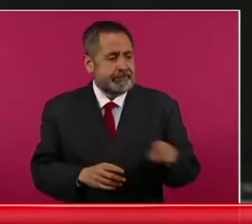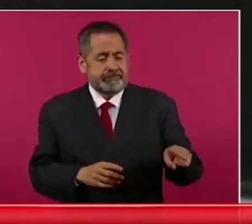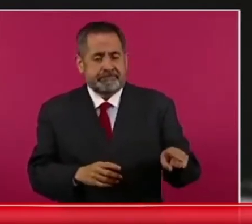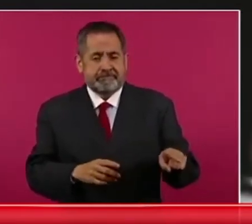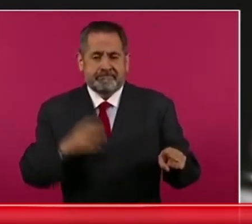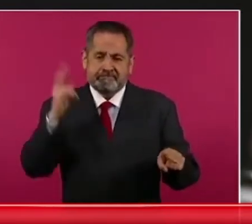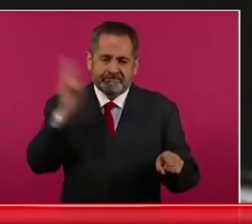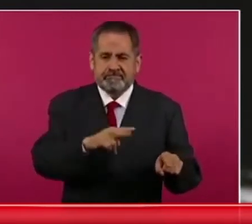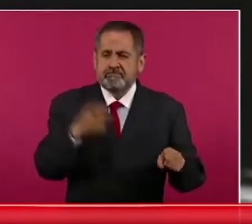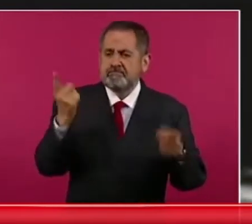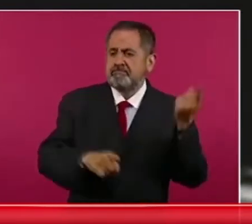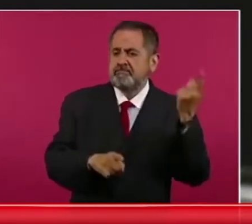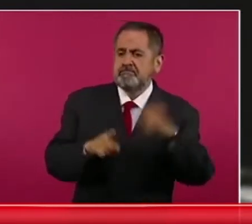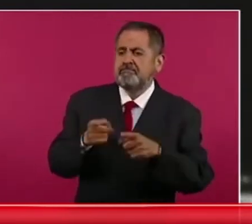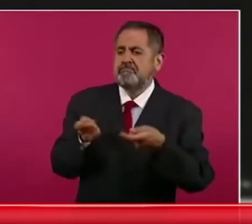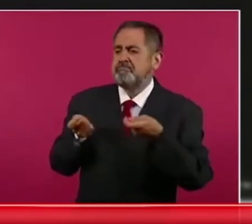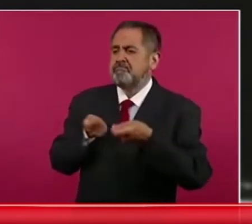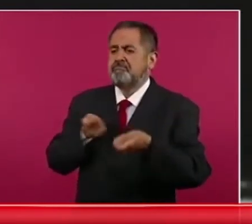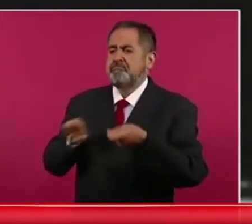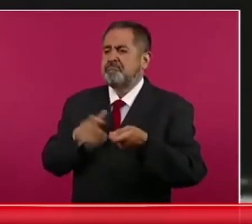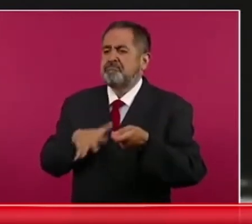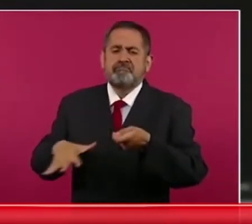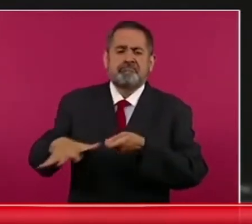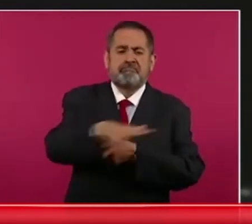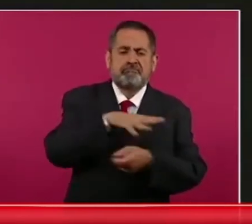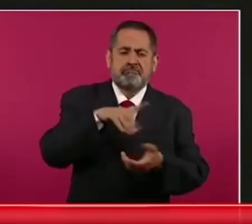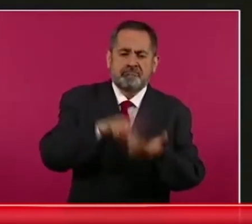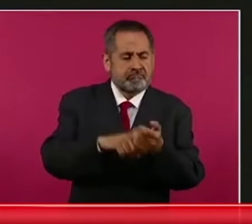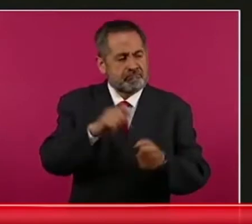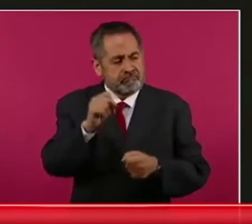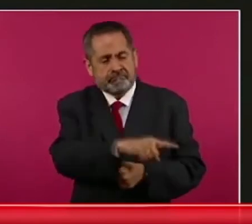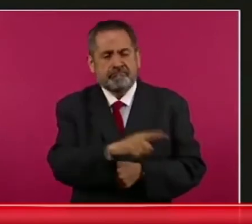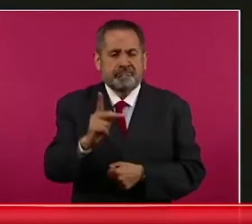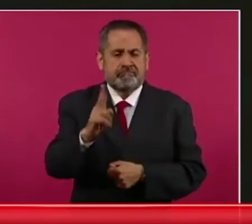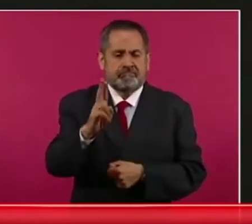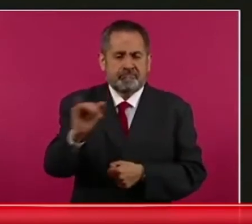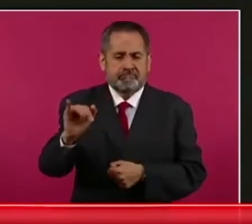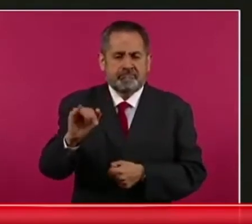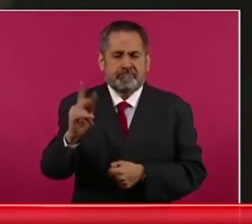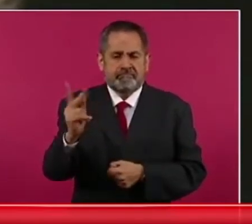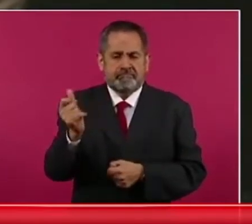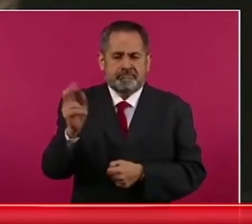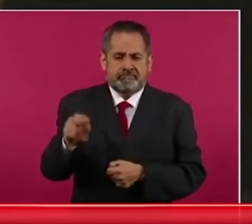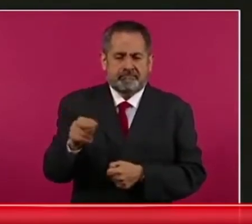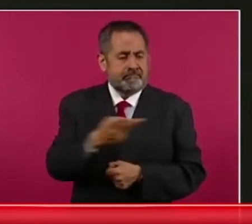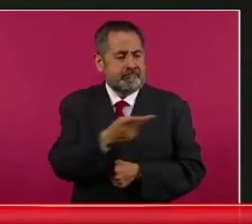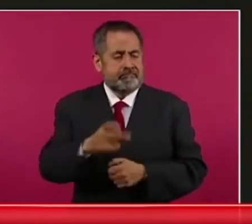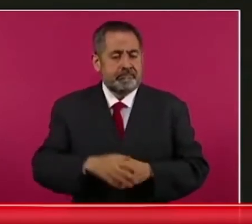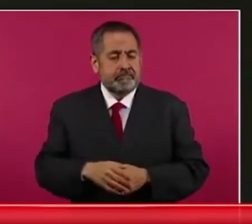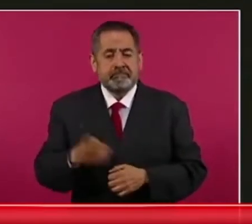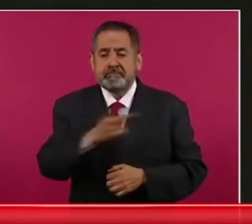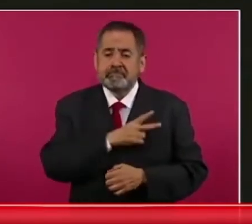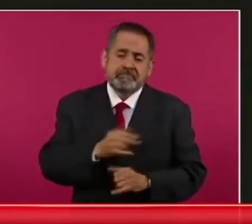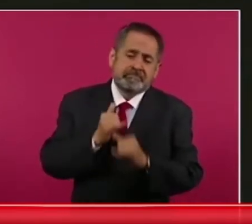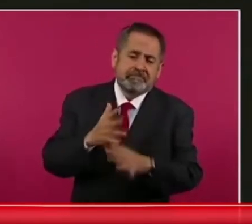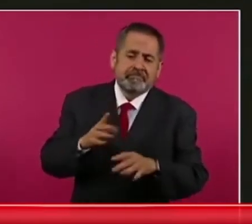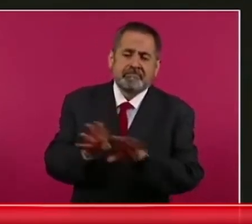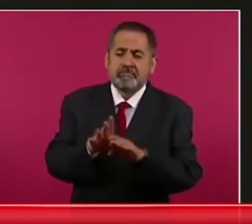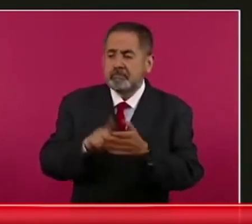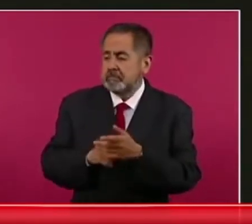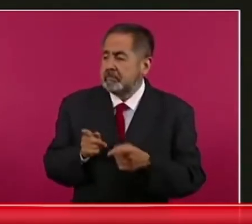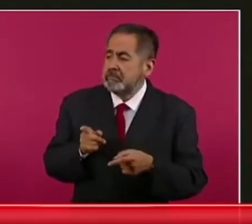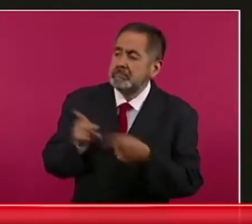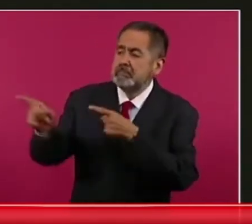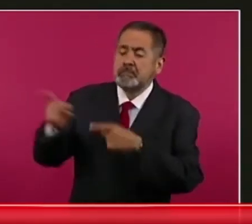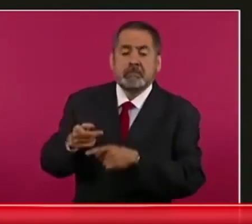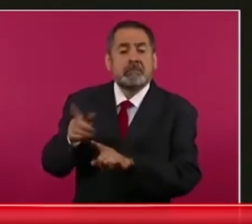y mandan en las cúpulas del PRI y del PAN. Son los que manejan el truco de llamar populismo